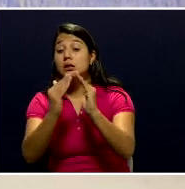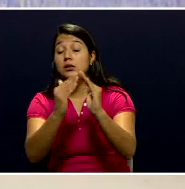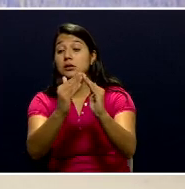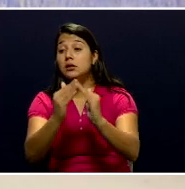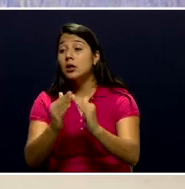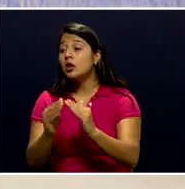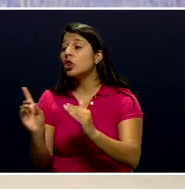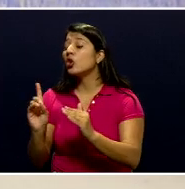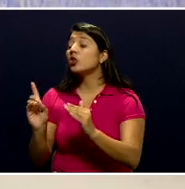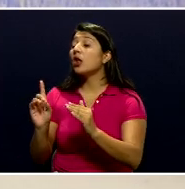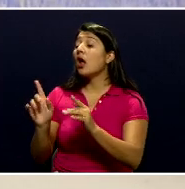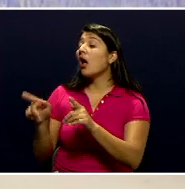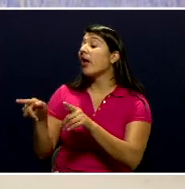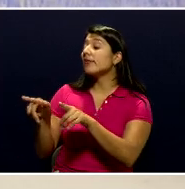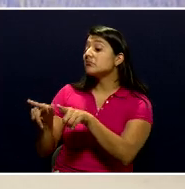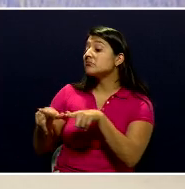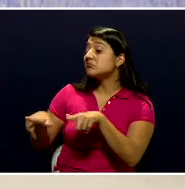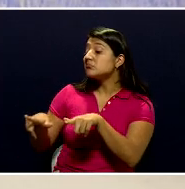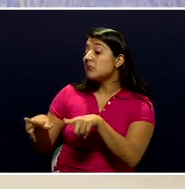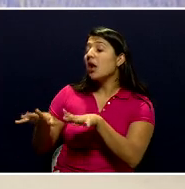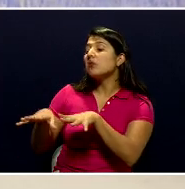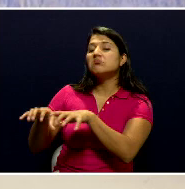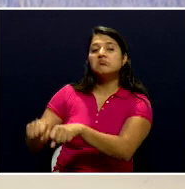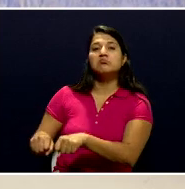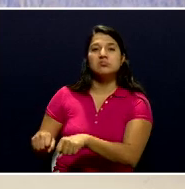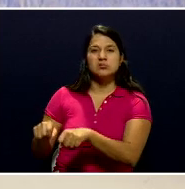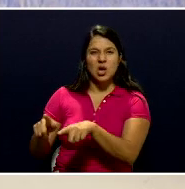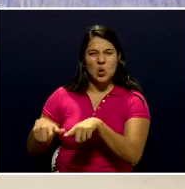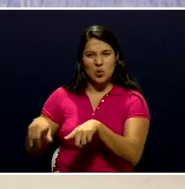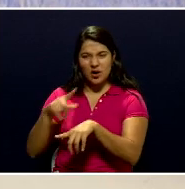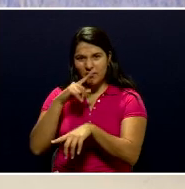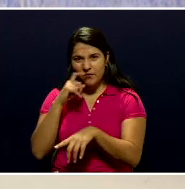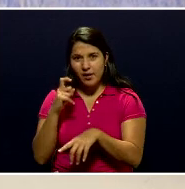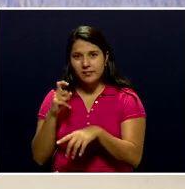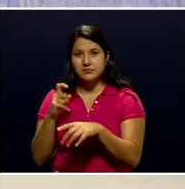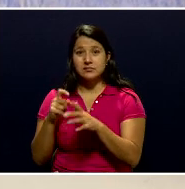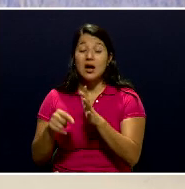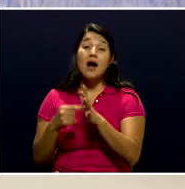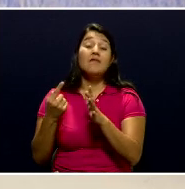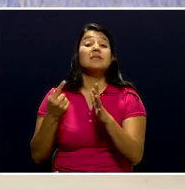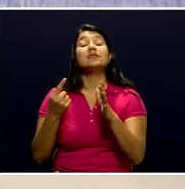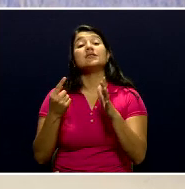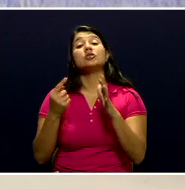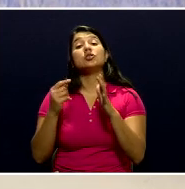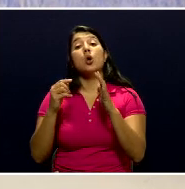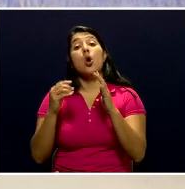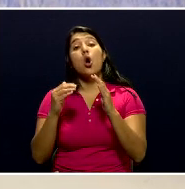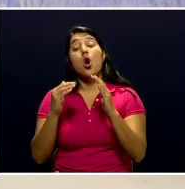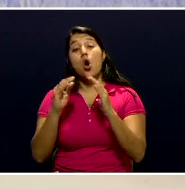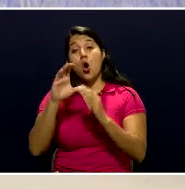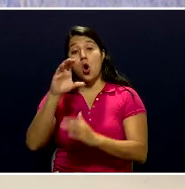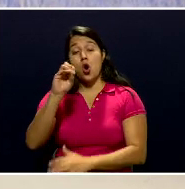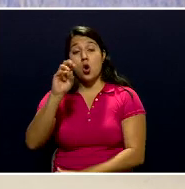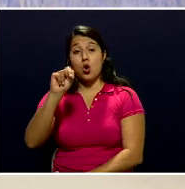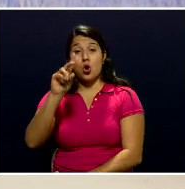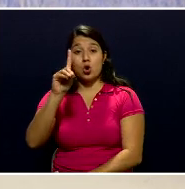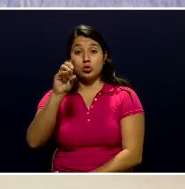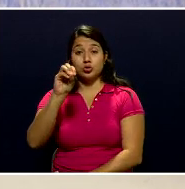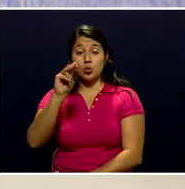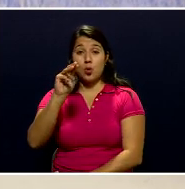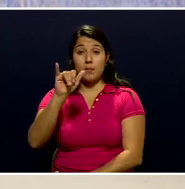residencial, condominios incluso, condominios cerrados que tienen otras